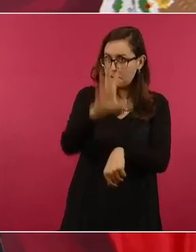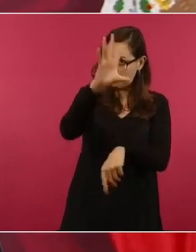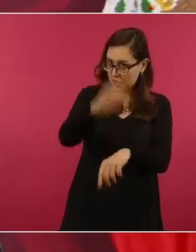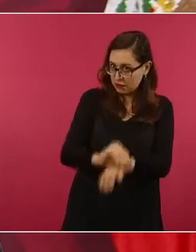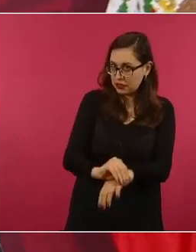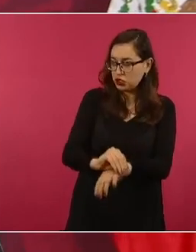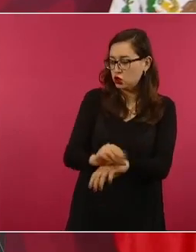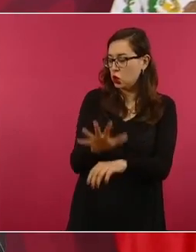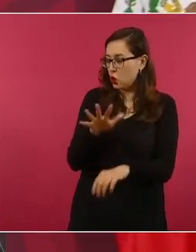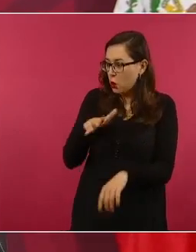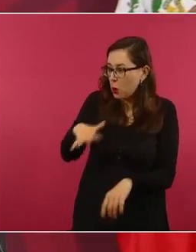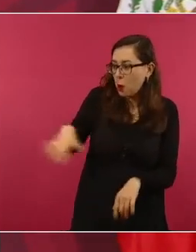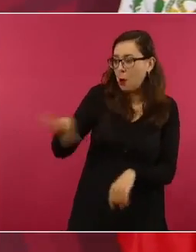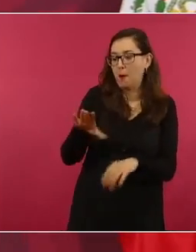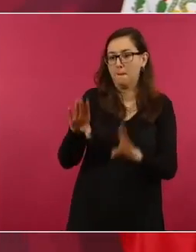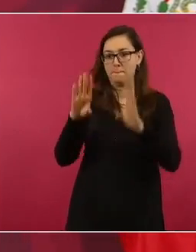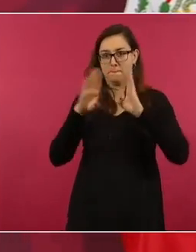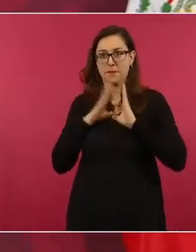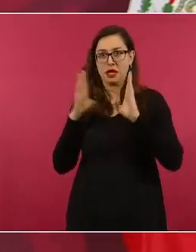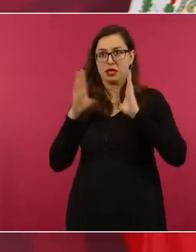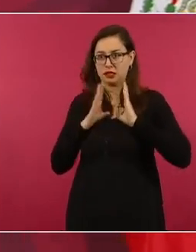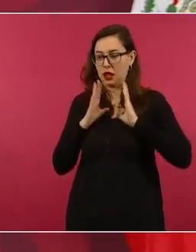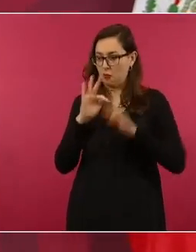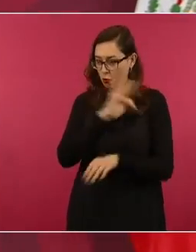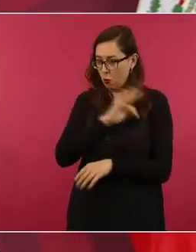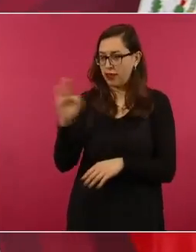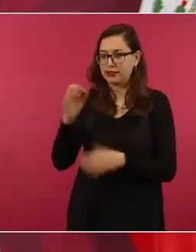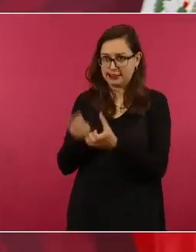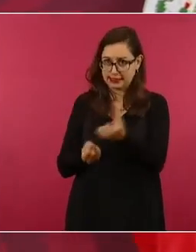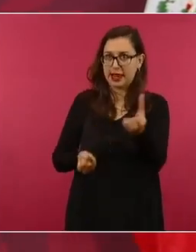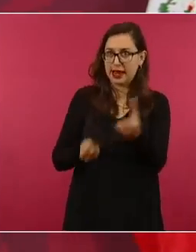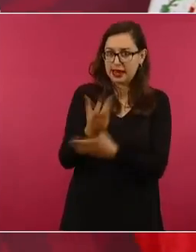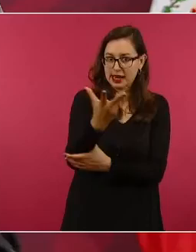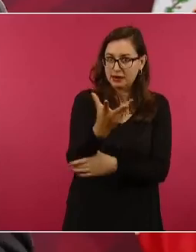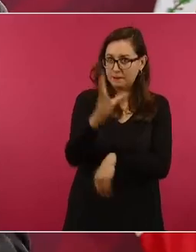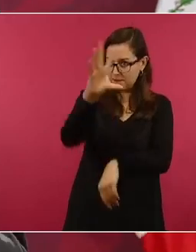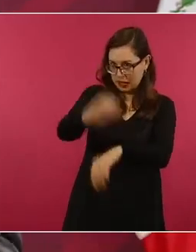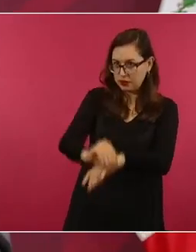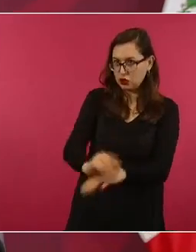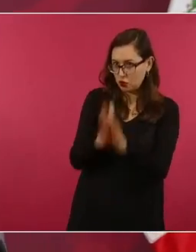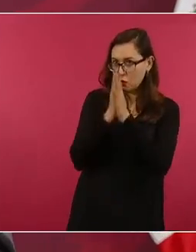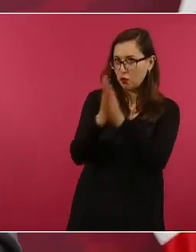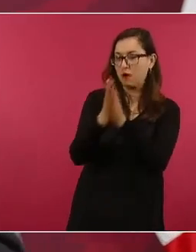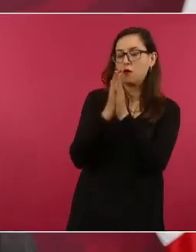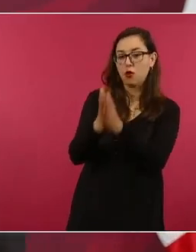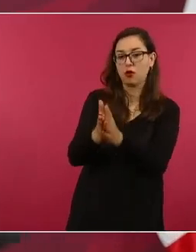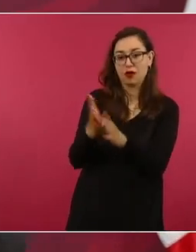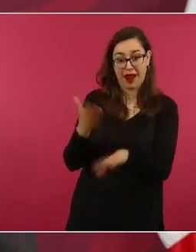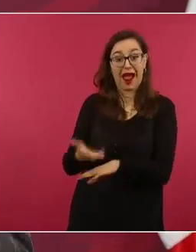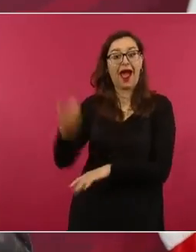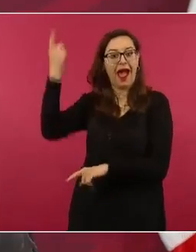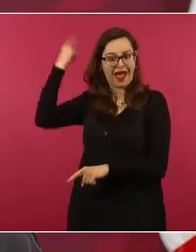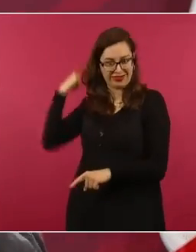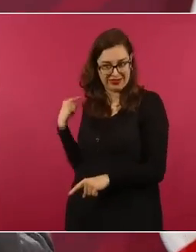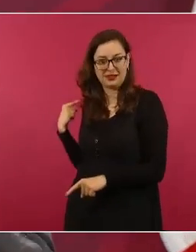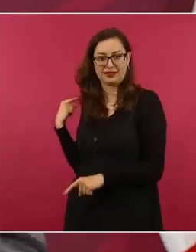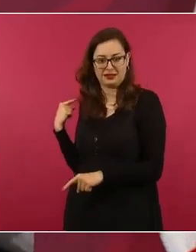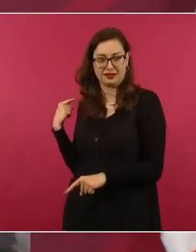regularice la actividad del Ejército. Entonces, ¿cómo quienes se